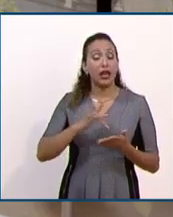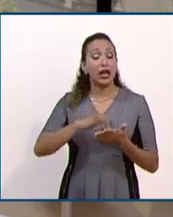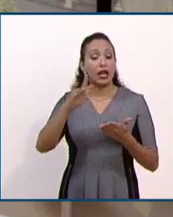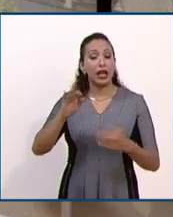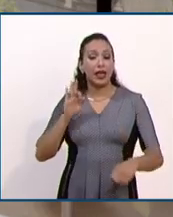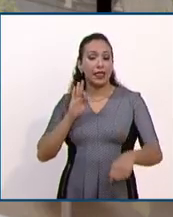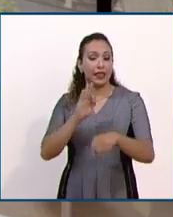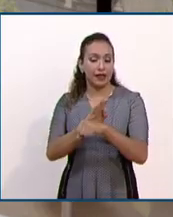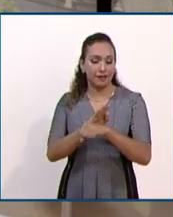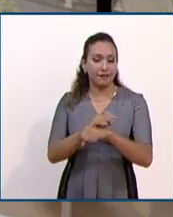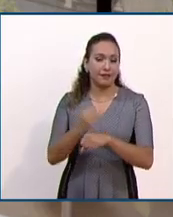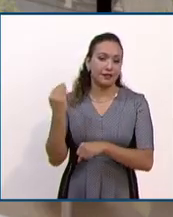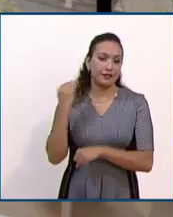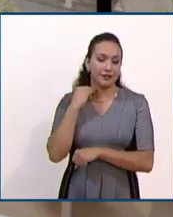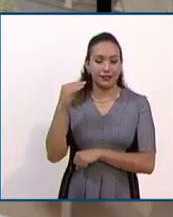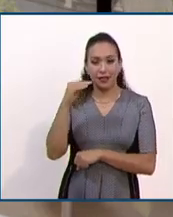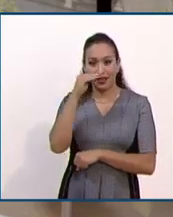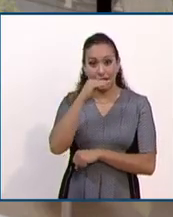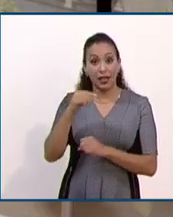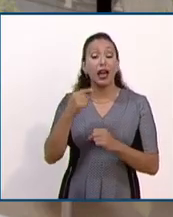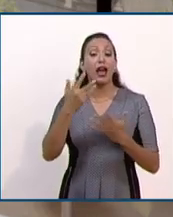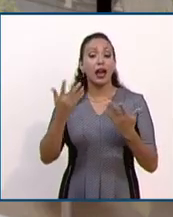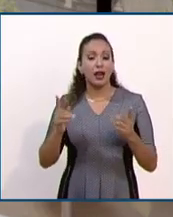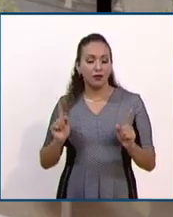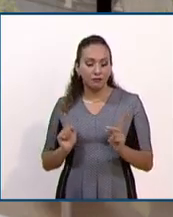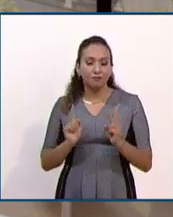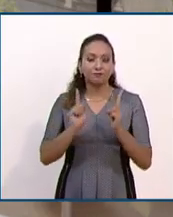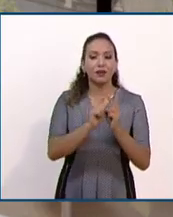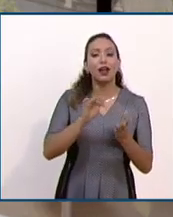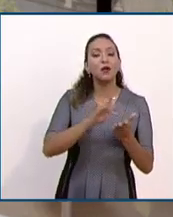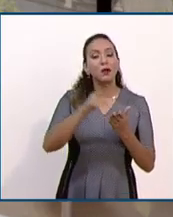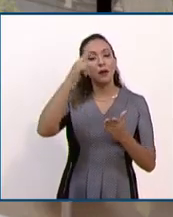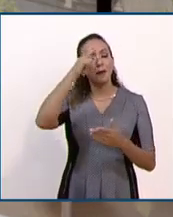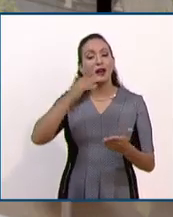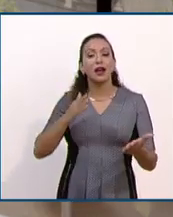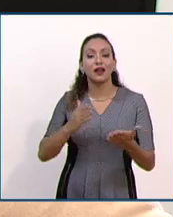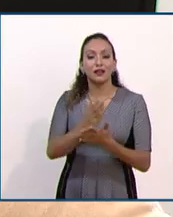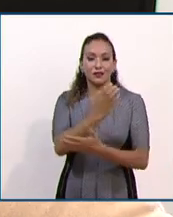con asistencia especializada para garantizar su derecho a la educación.